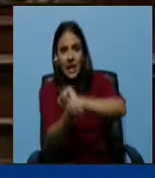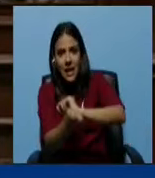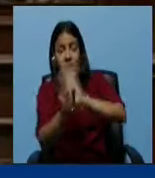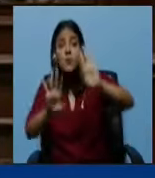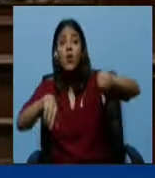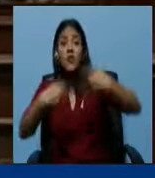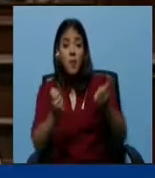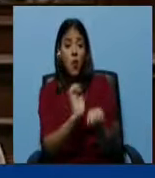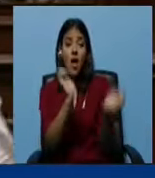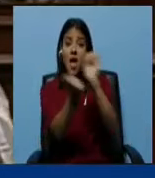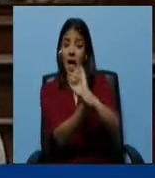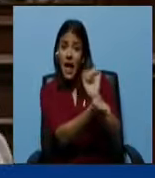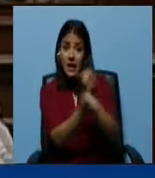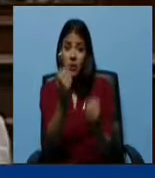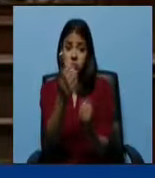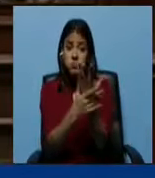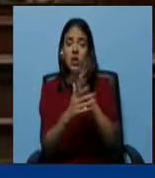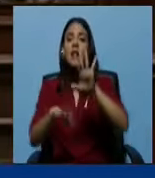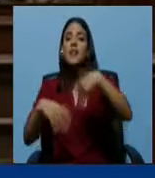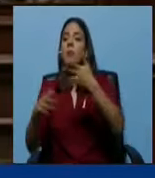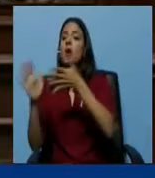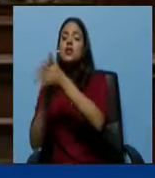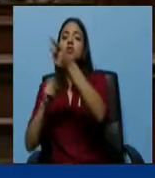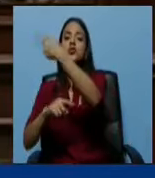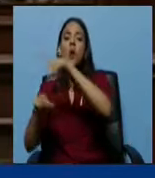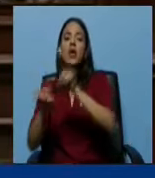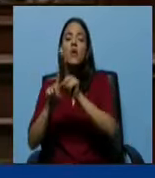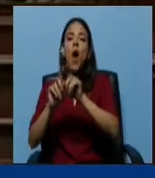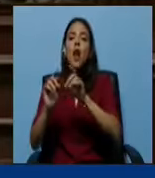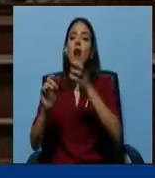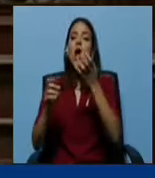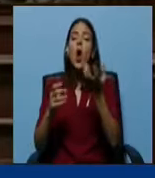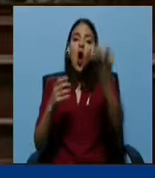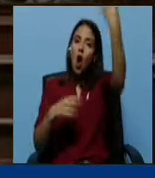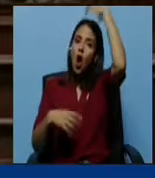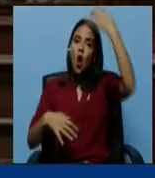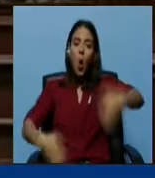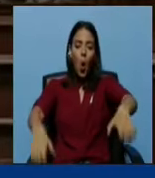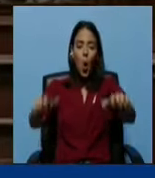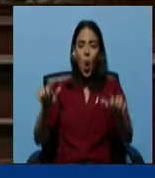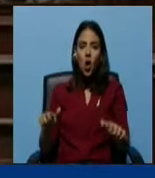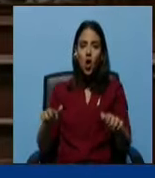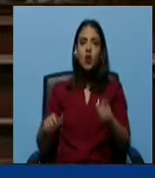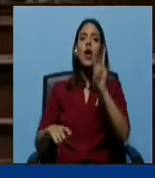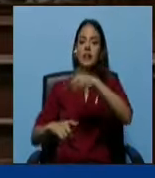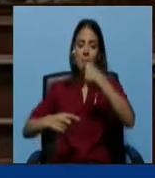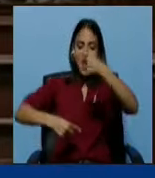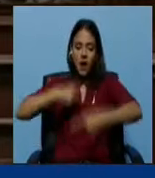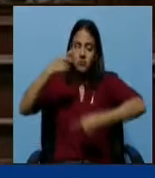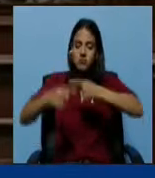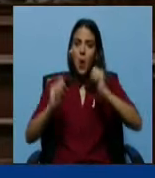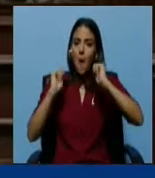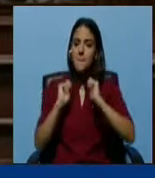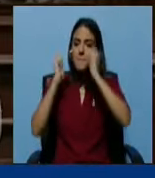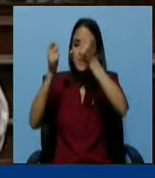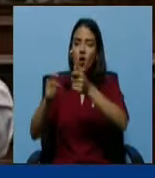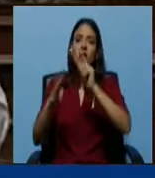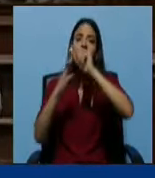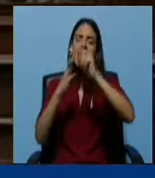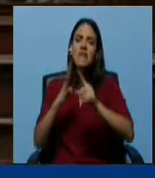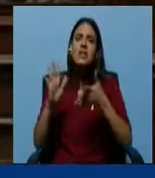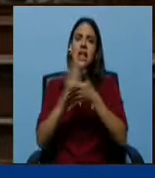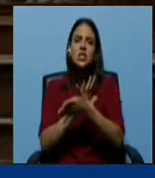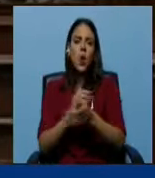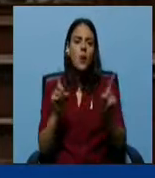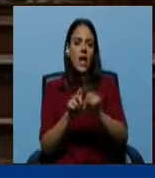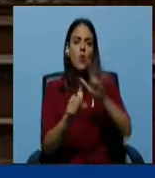esclavismo al surgimiento de los regímenes monárquicos hereditarios y de las distintas formas de explotación por la